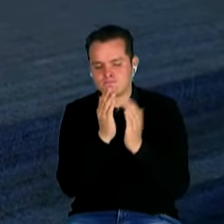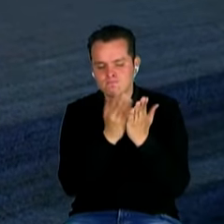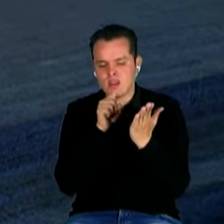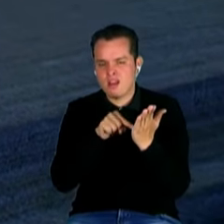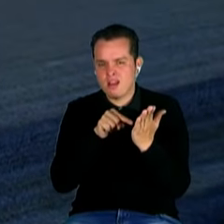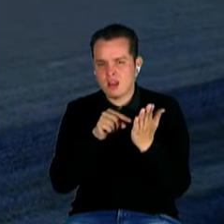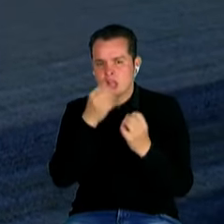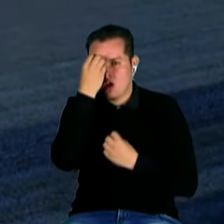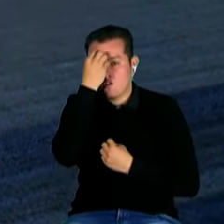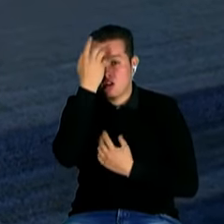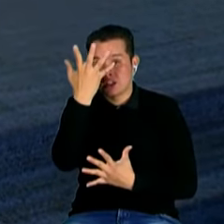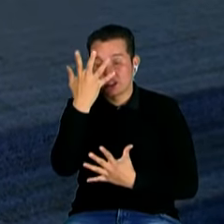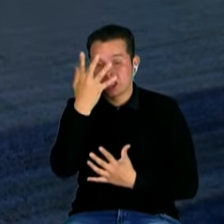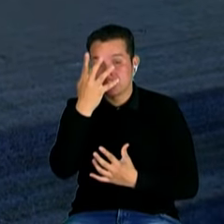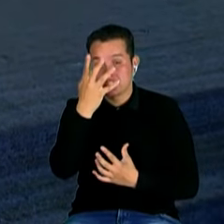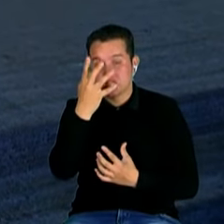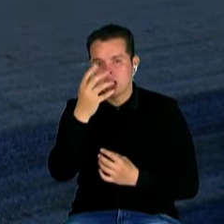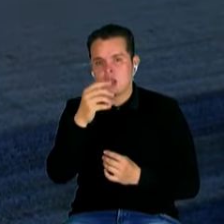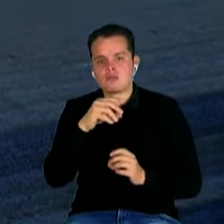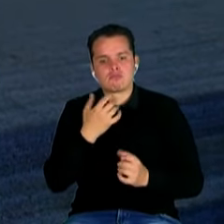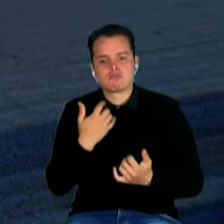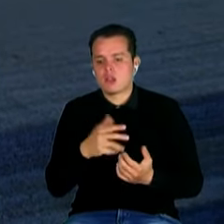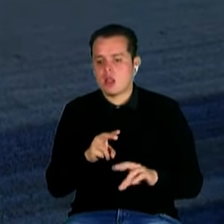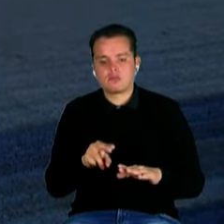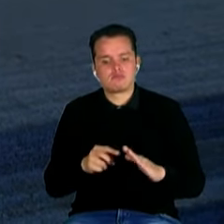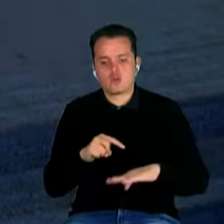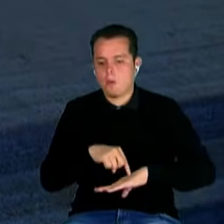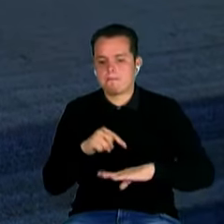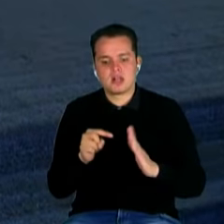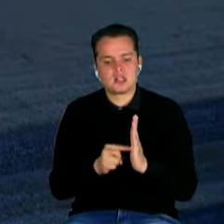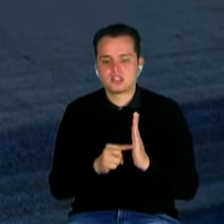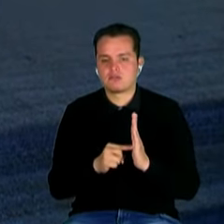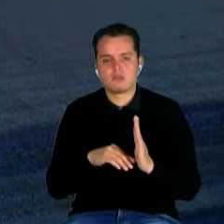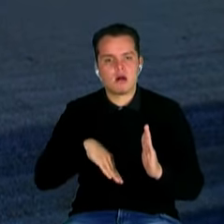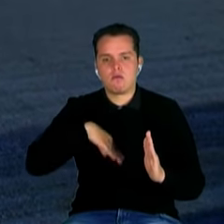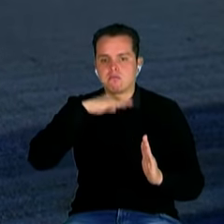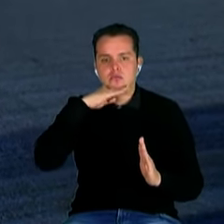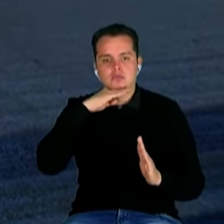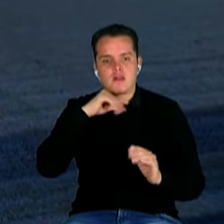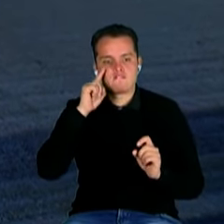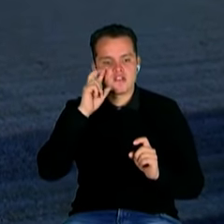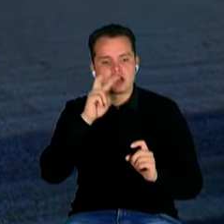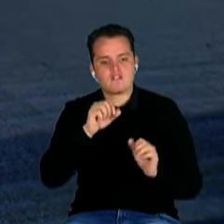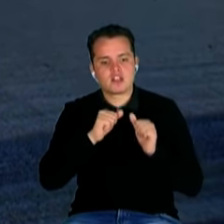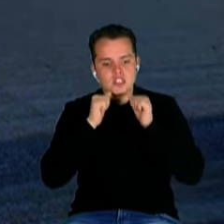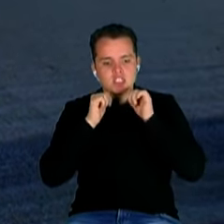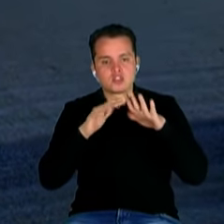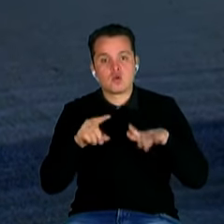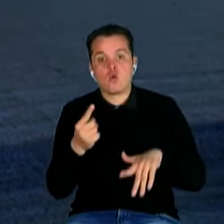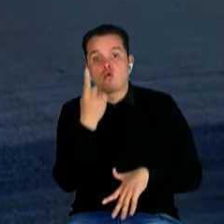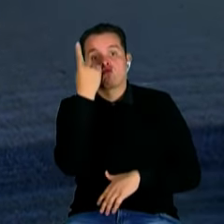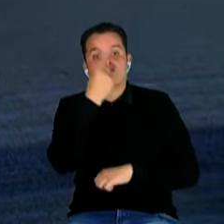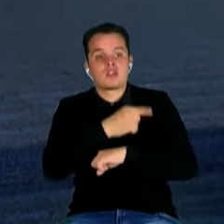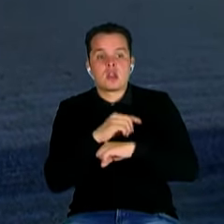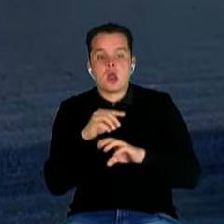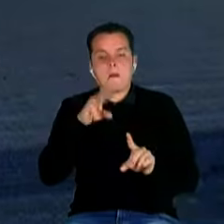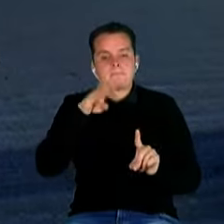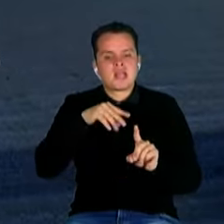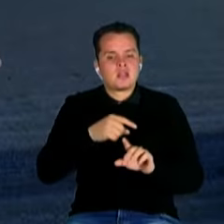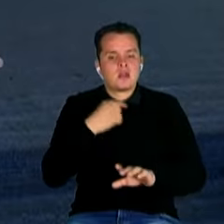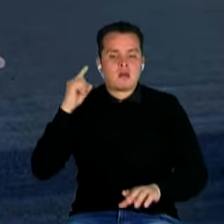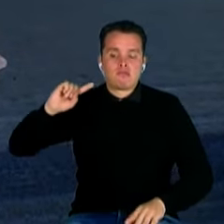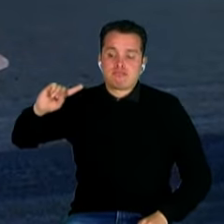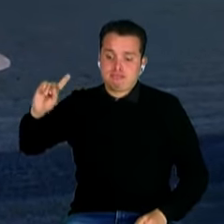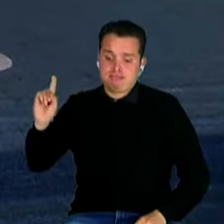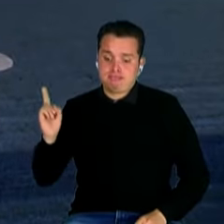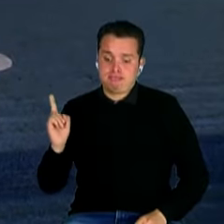de que la obediencia a Dios es suficiente para ver la bendición de Dios, no un día, no un mes, sino a lo